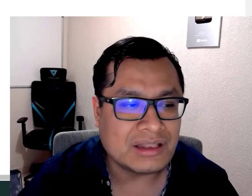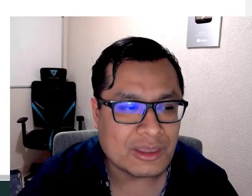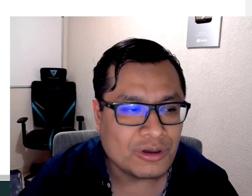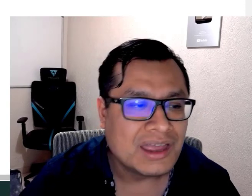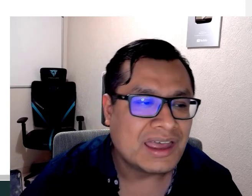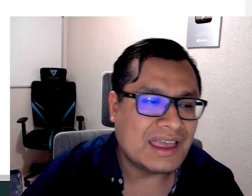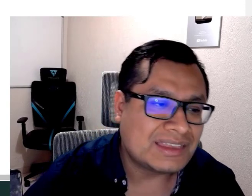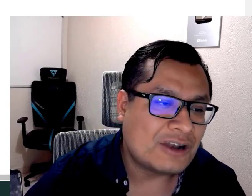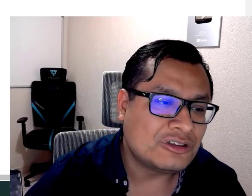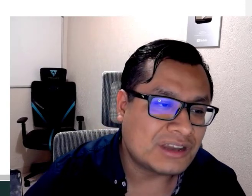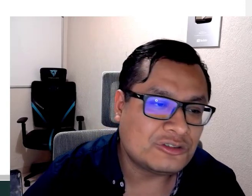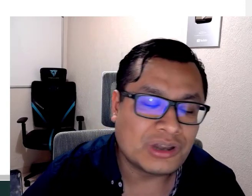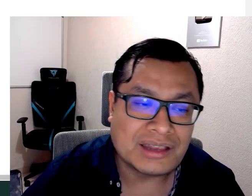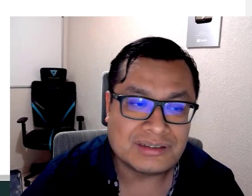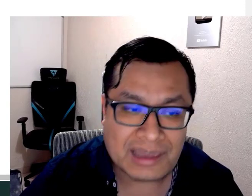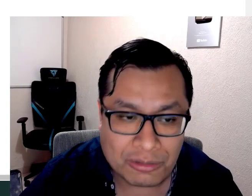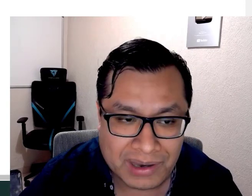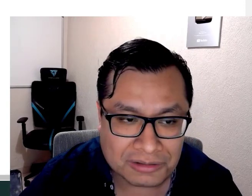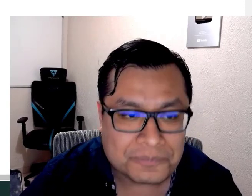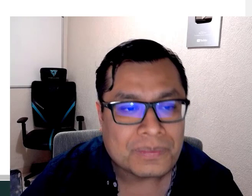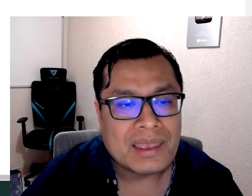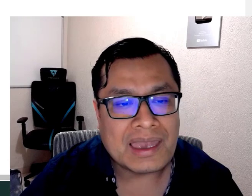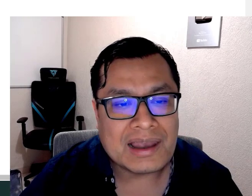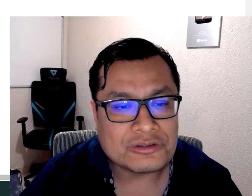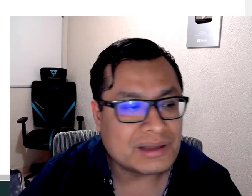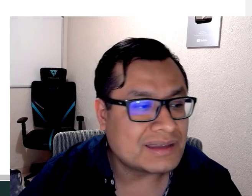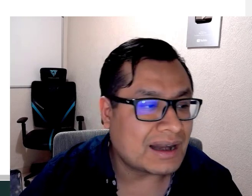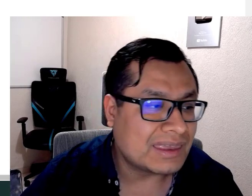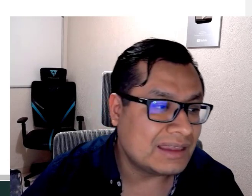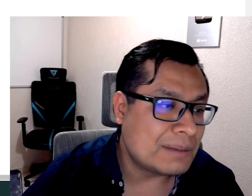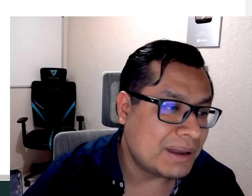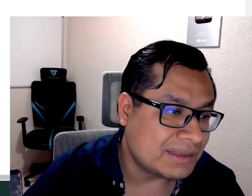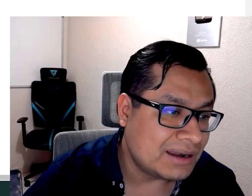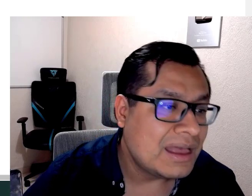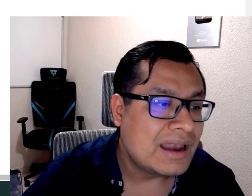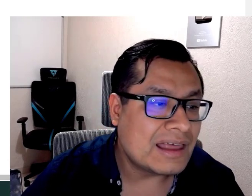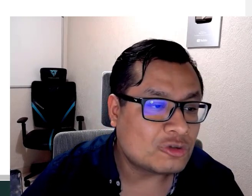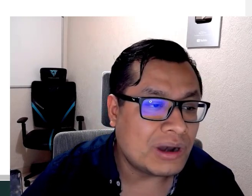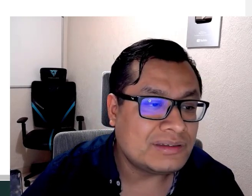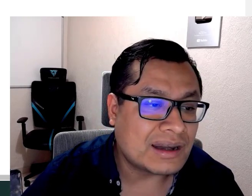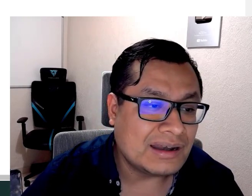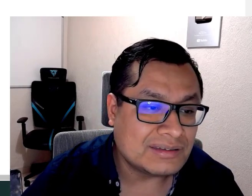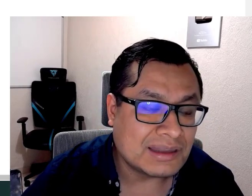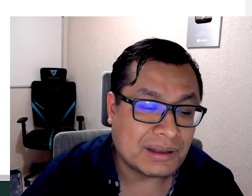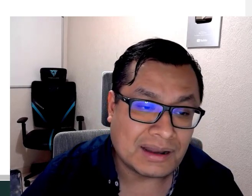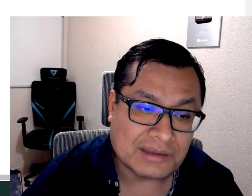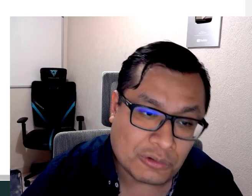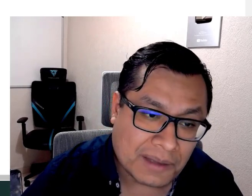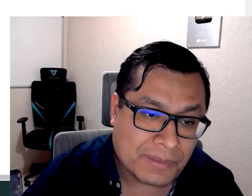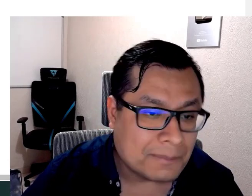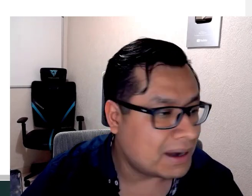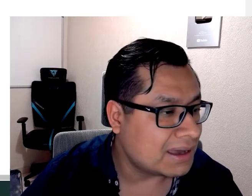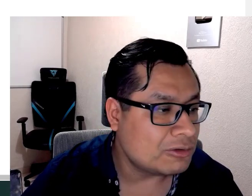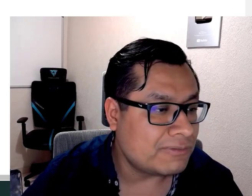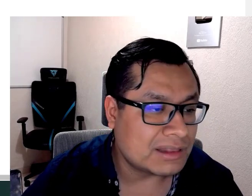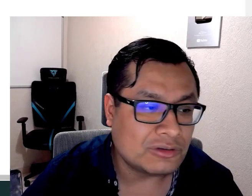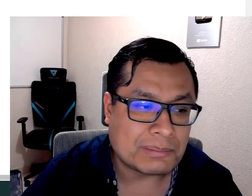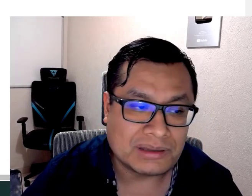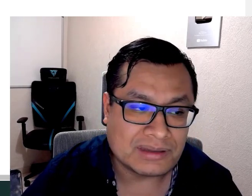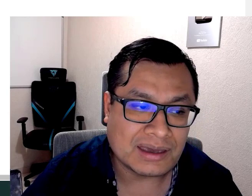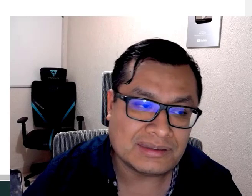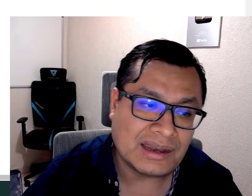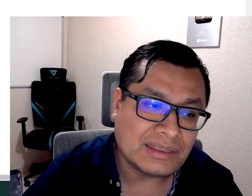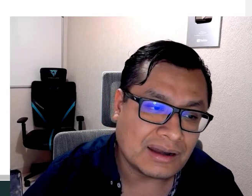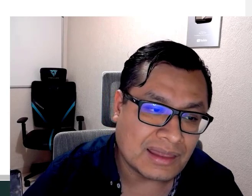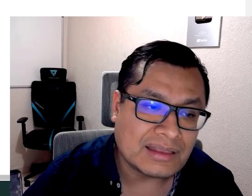coordinado entre los tres órdenes de gobierno en las obras que requieren el plantel las cuales se realizan de manera segura para que no afecten